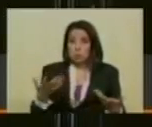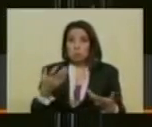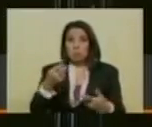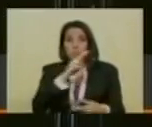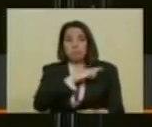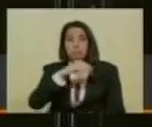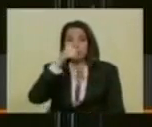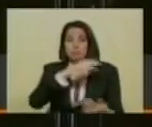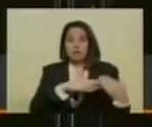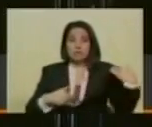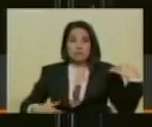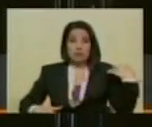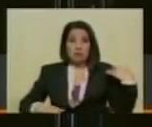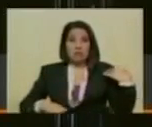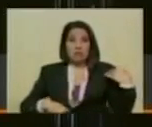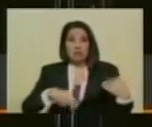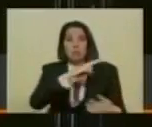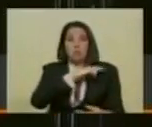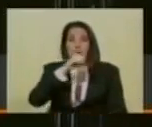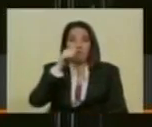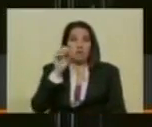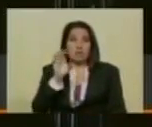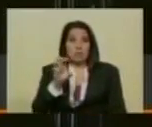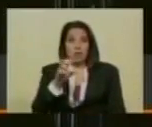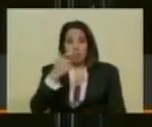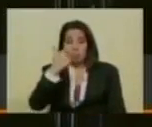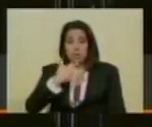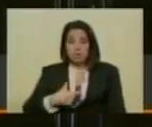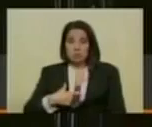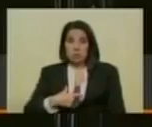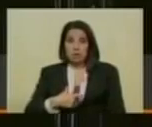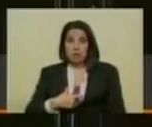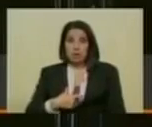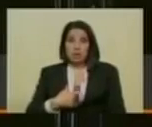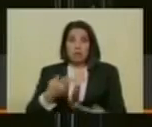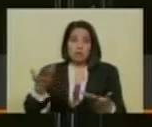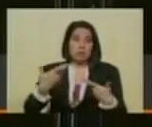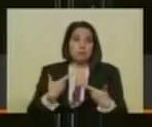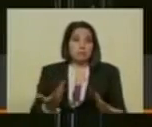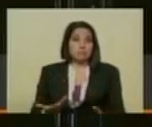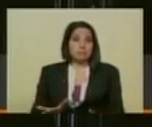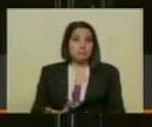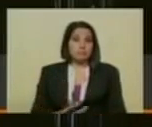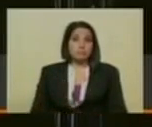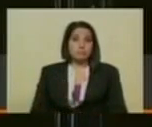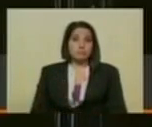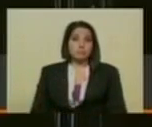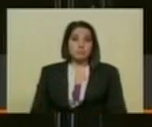de Estado, que como ser humano inclusive recibí,